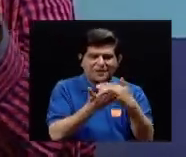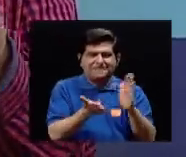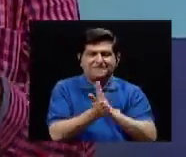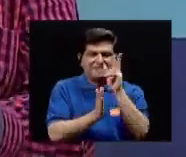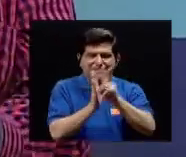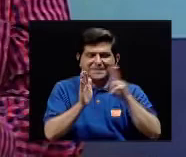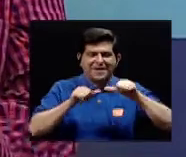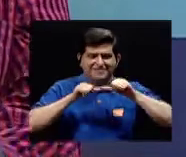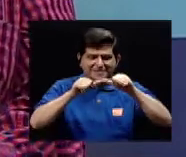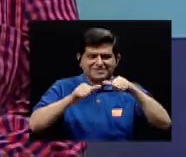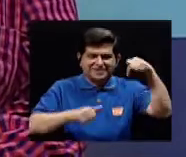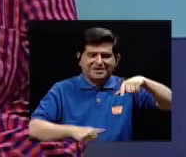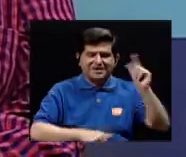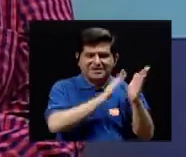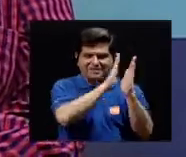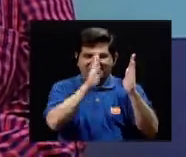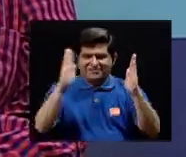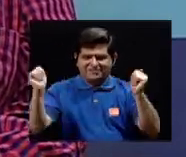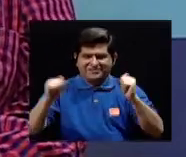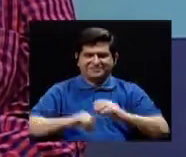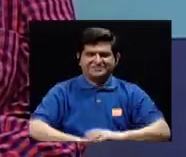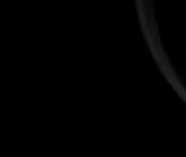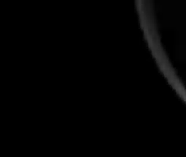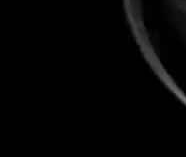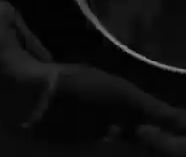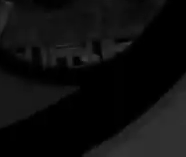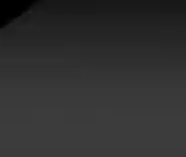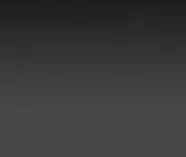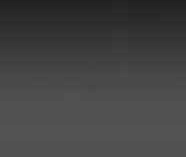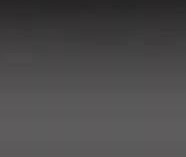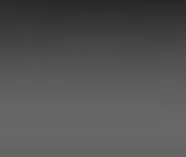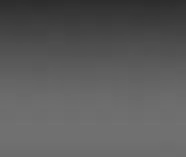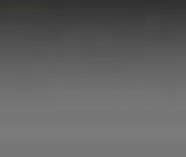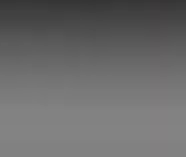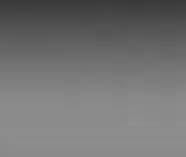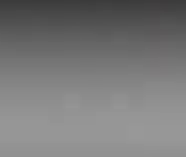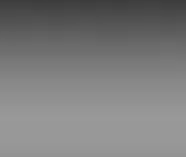documental y continuaremos el lunes de Cinemateca.